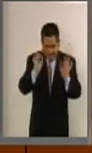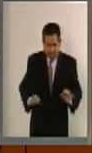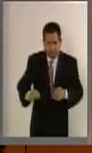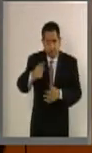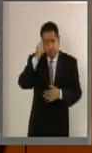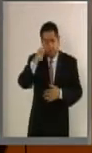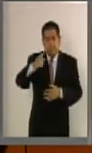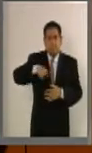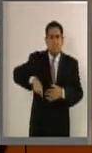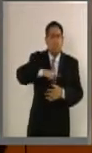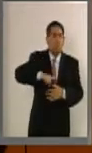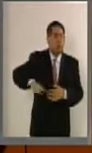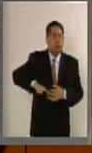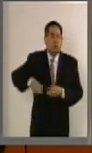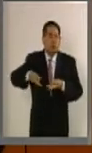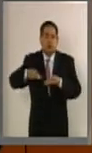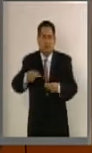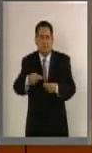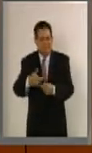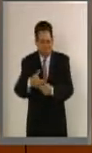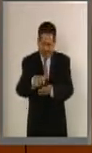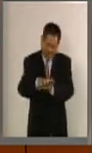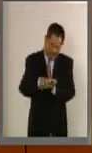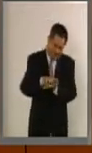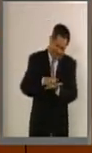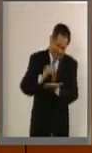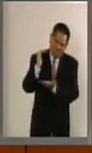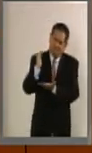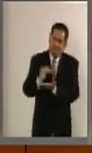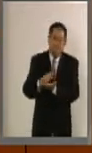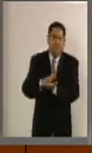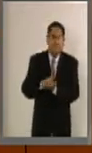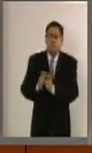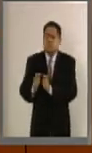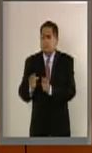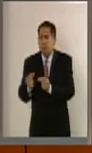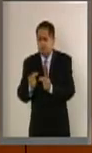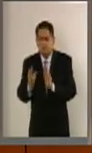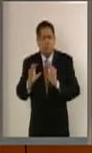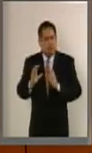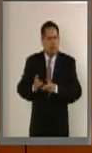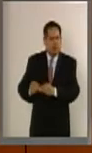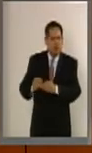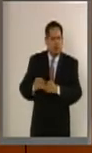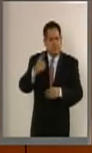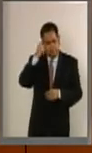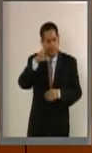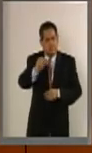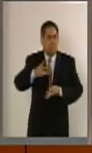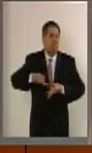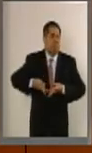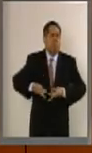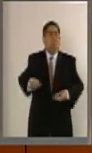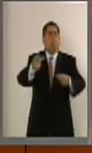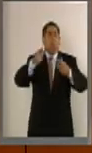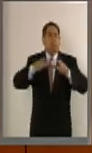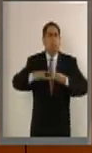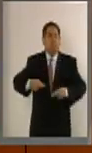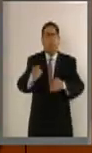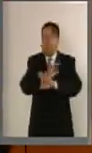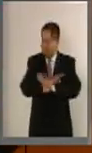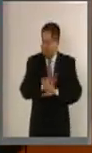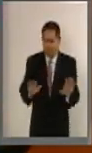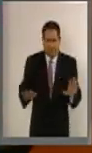el gobierno gaste lo estrictamente necesario, que se acabe el derroche y que se